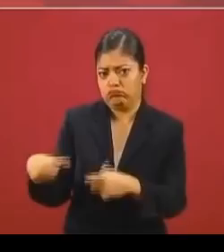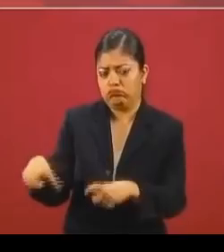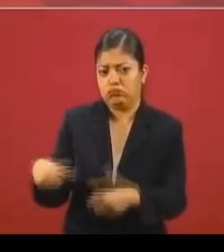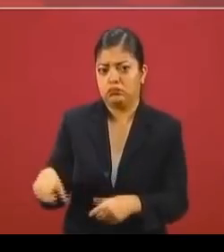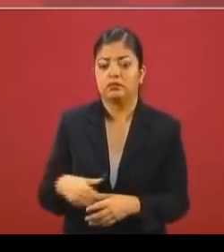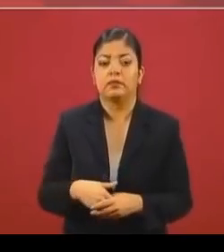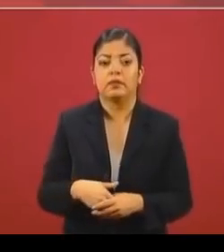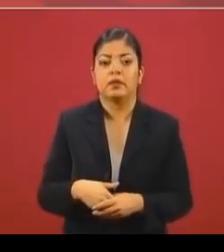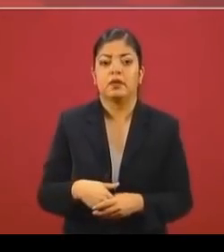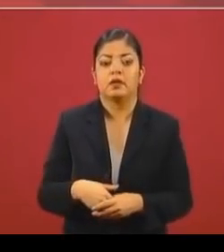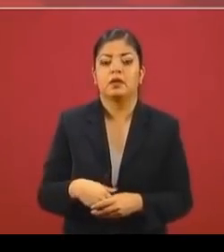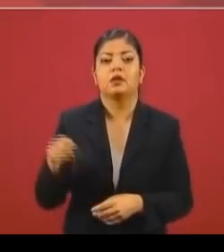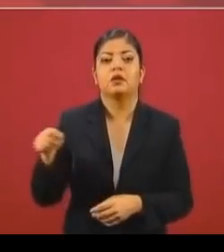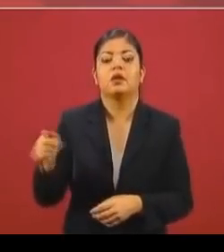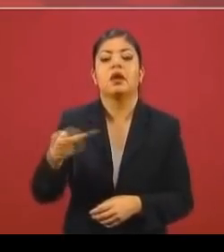y estamos hablando